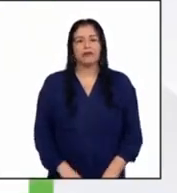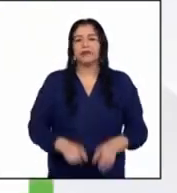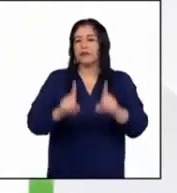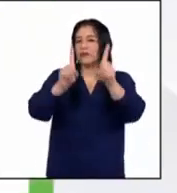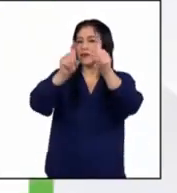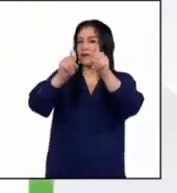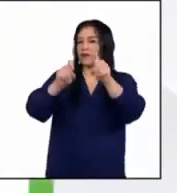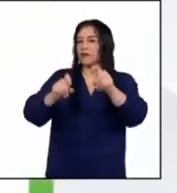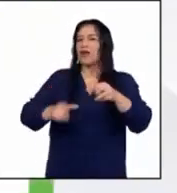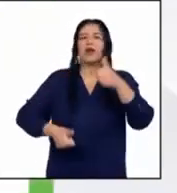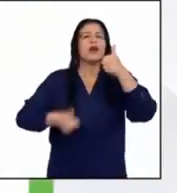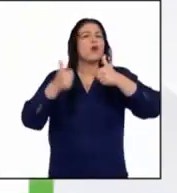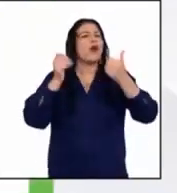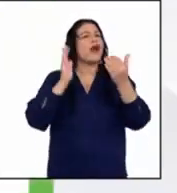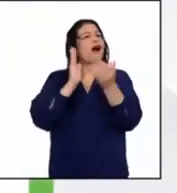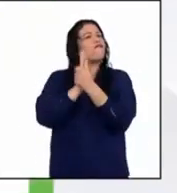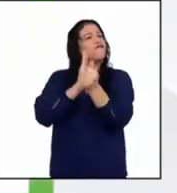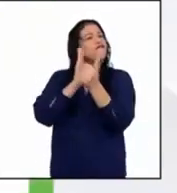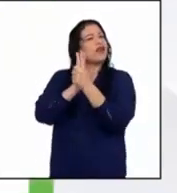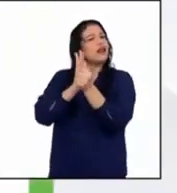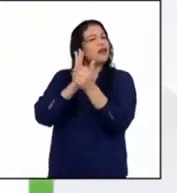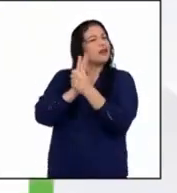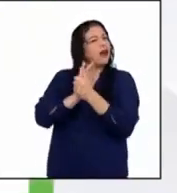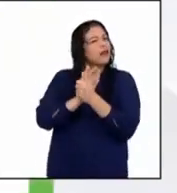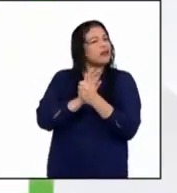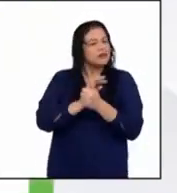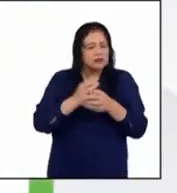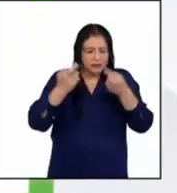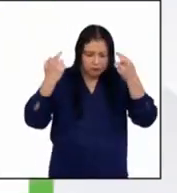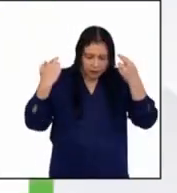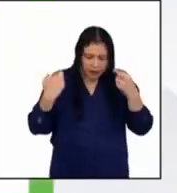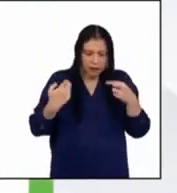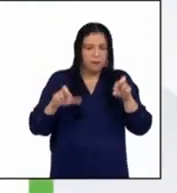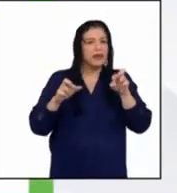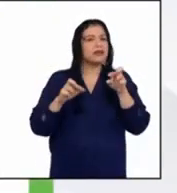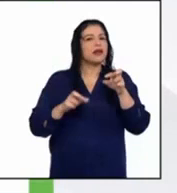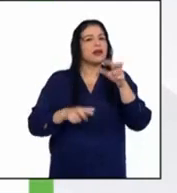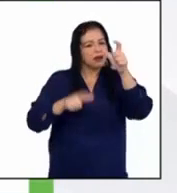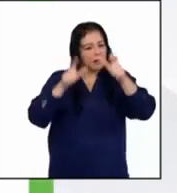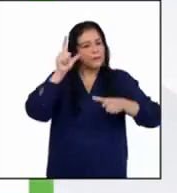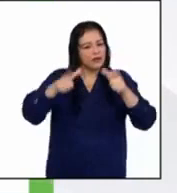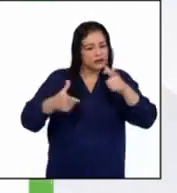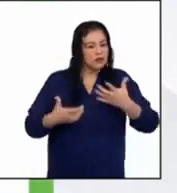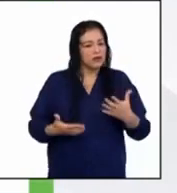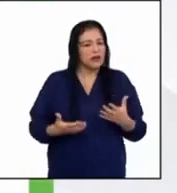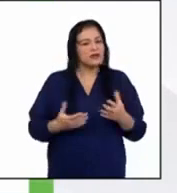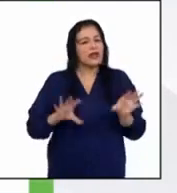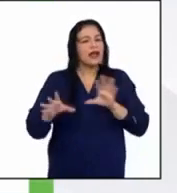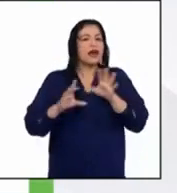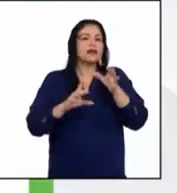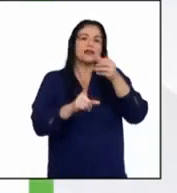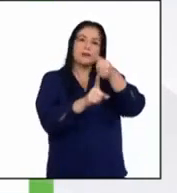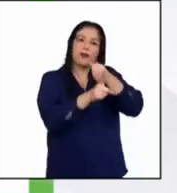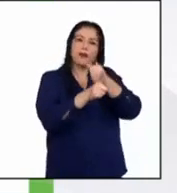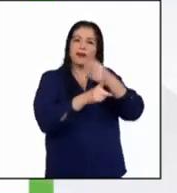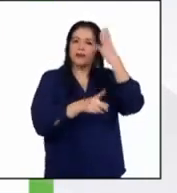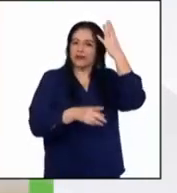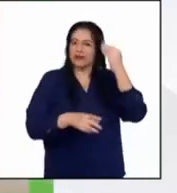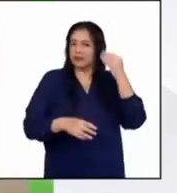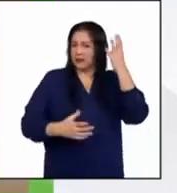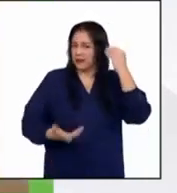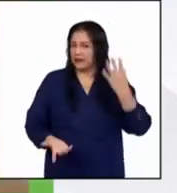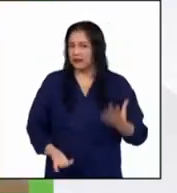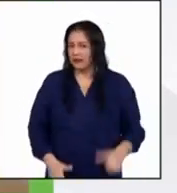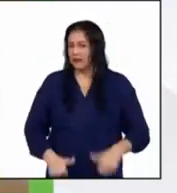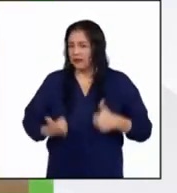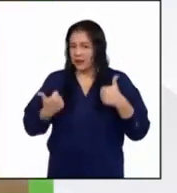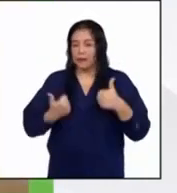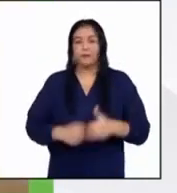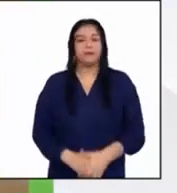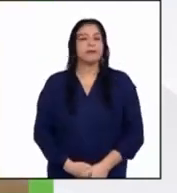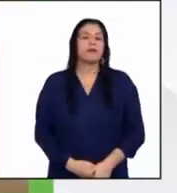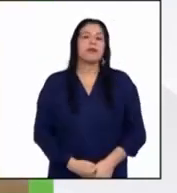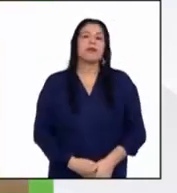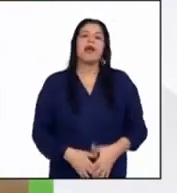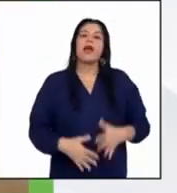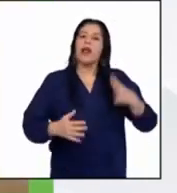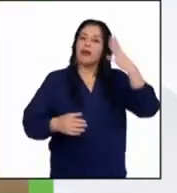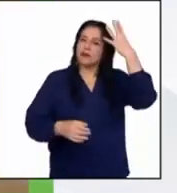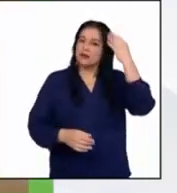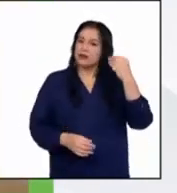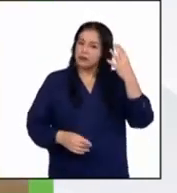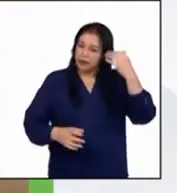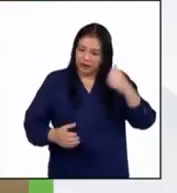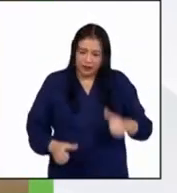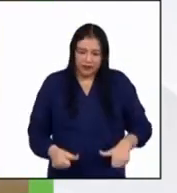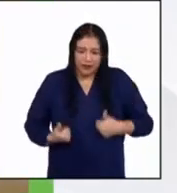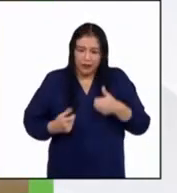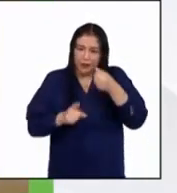¿Qué tipo de competencias y habilidades permiten desarrollar en las personas este tipo de experiencias vivenciales? Las experiencias